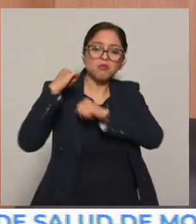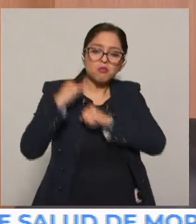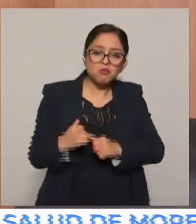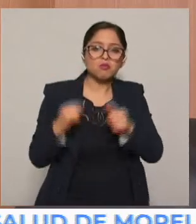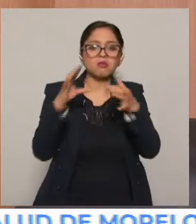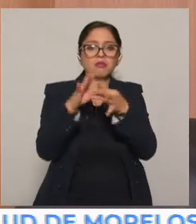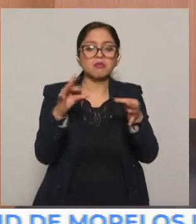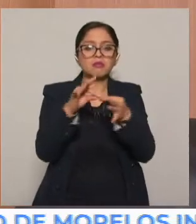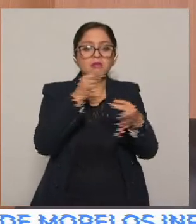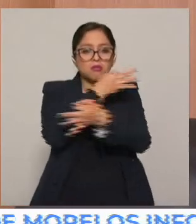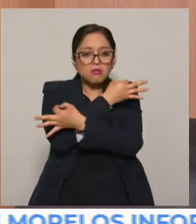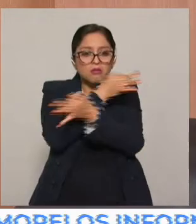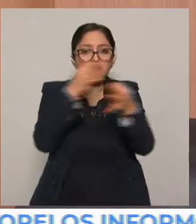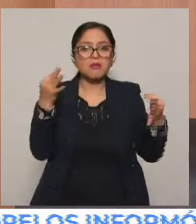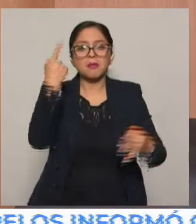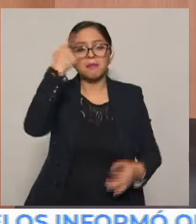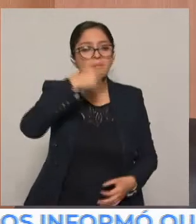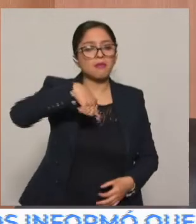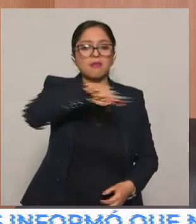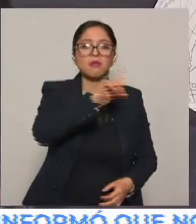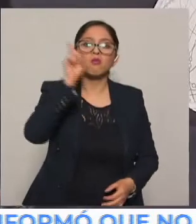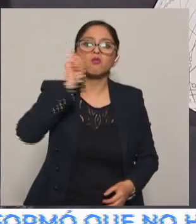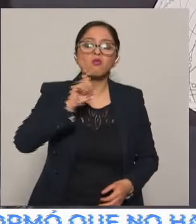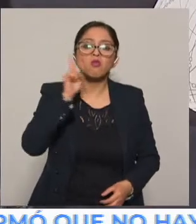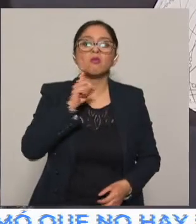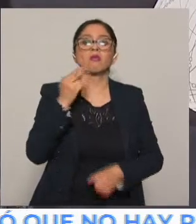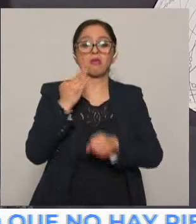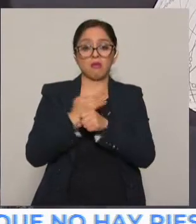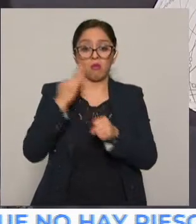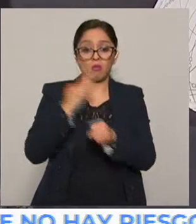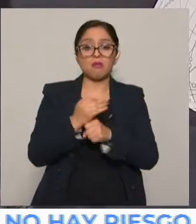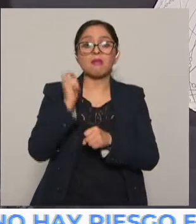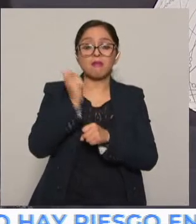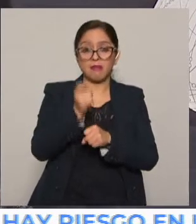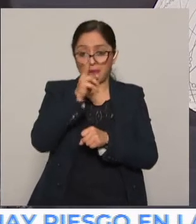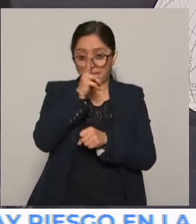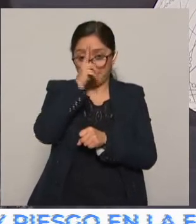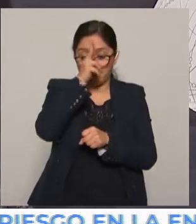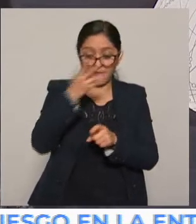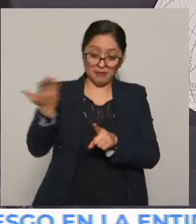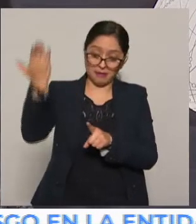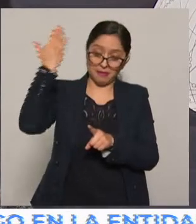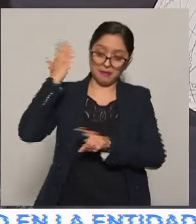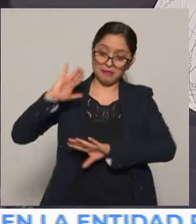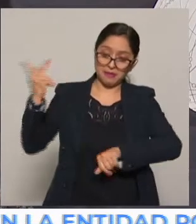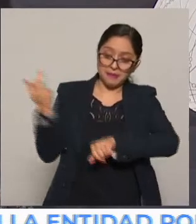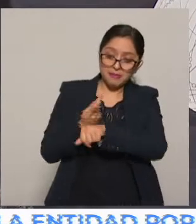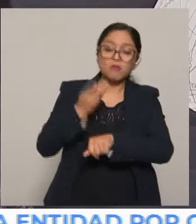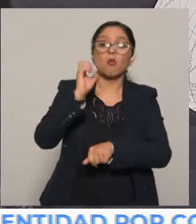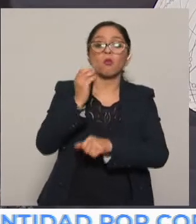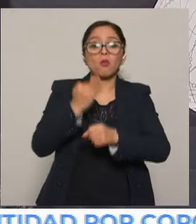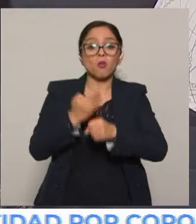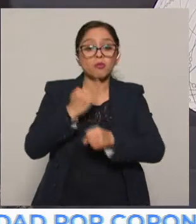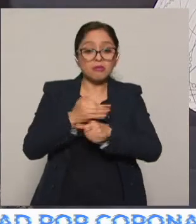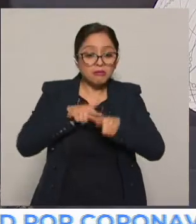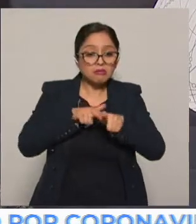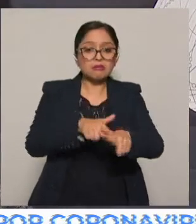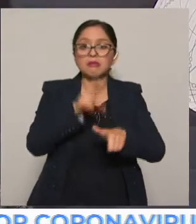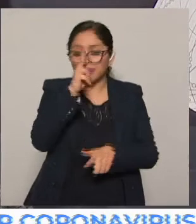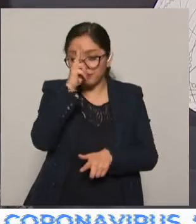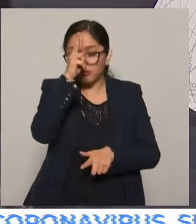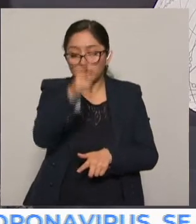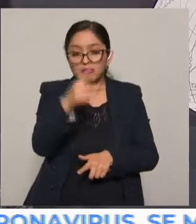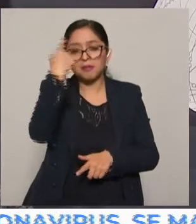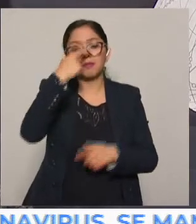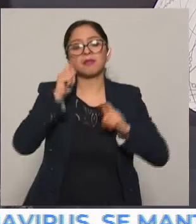pues a difundir esta información para que aquellas mujeres que están siendo víctimas de violencia, bueno, pues sepan que tienen una alternativa, una herramienta diferente en